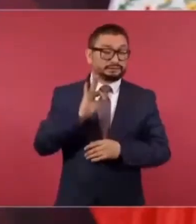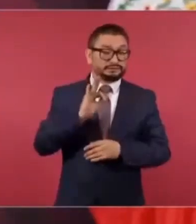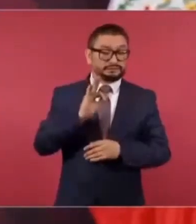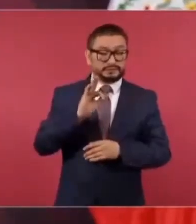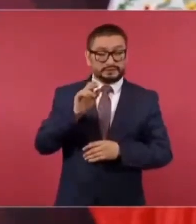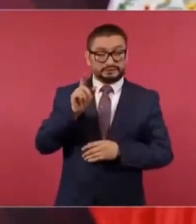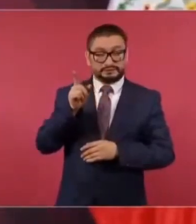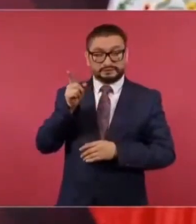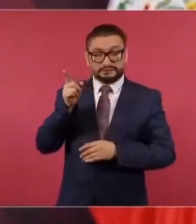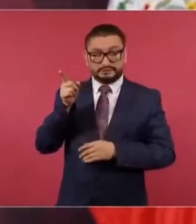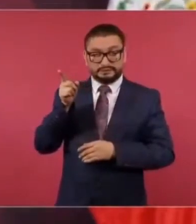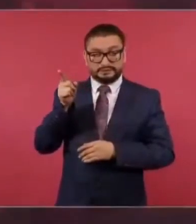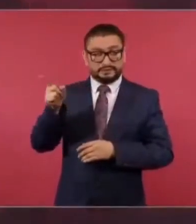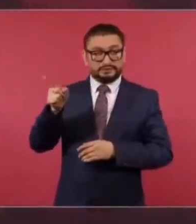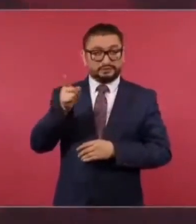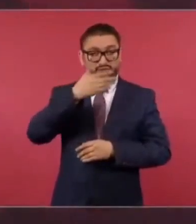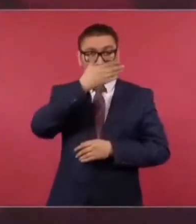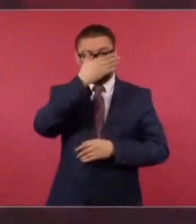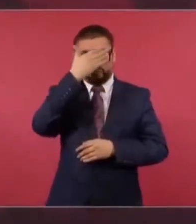la gravedad